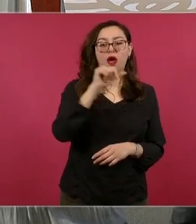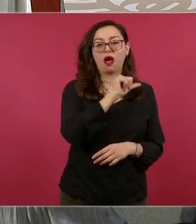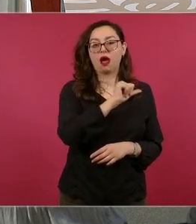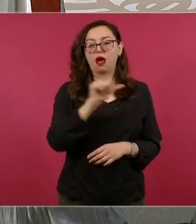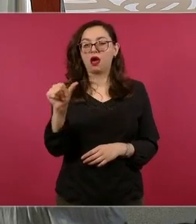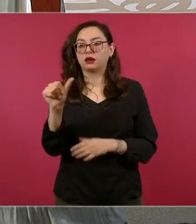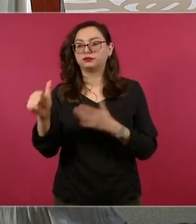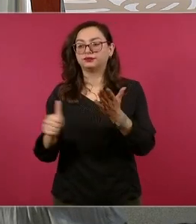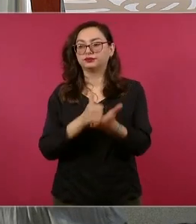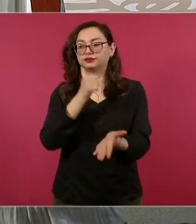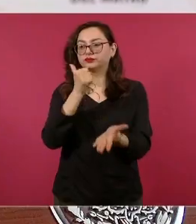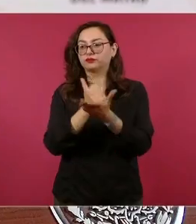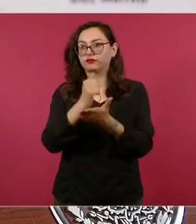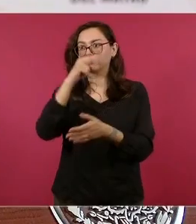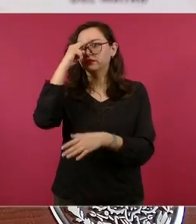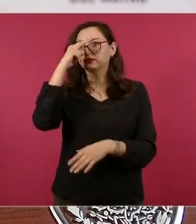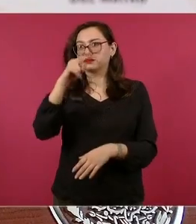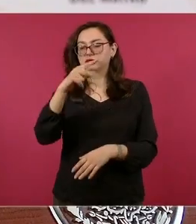Ella